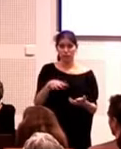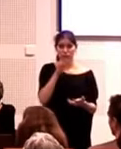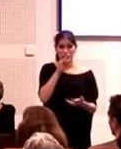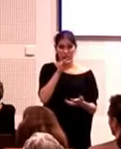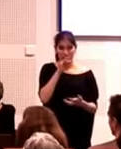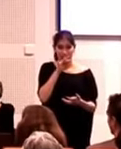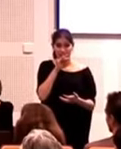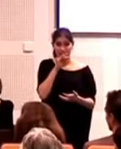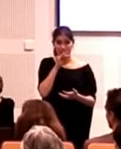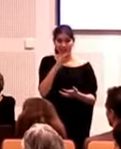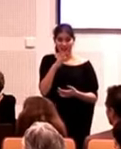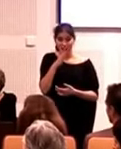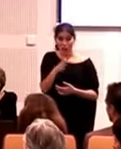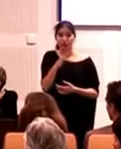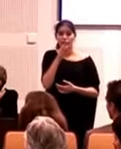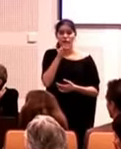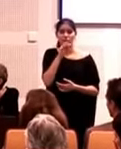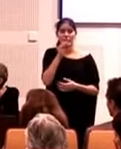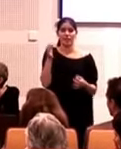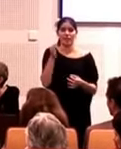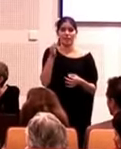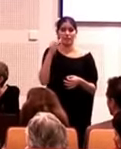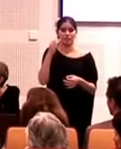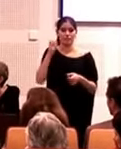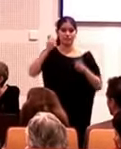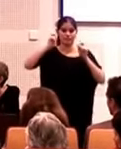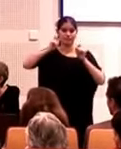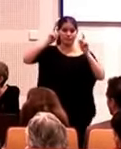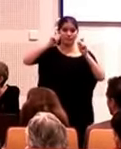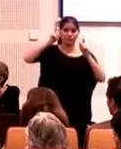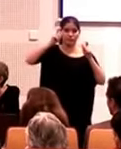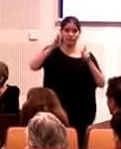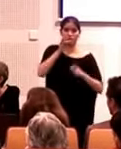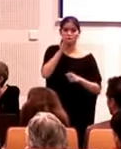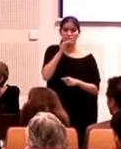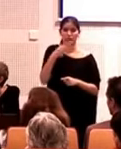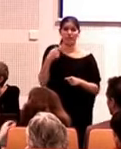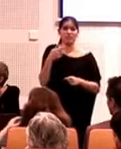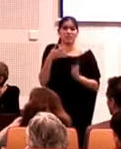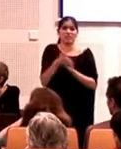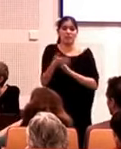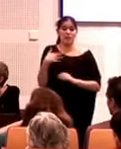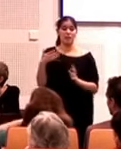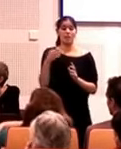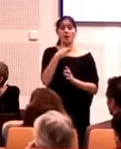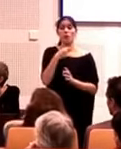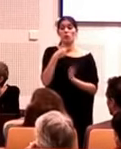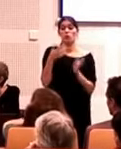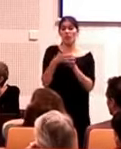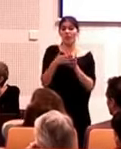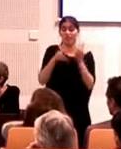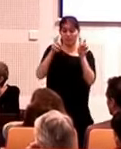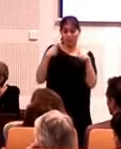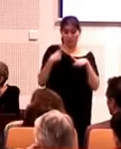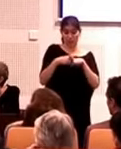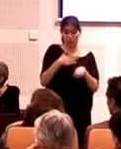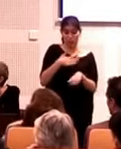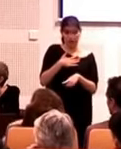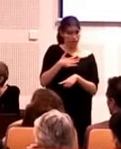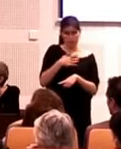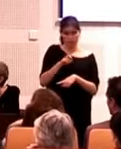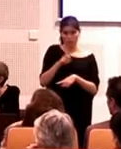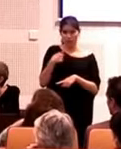día esto tiene que salir a la luz. No es que a nosotros nos guste hablar de nuestra vida sexual, no, ni airarla, pero es que